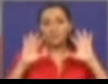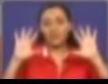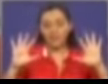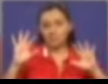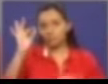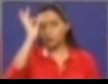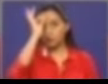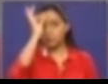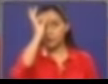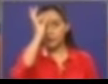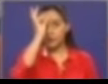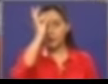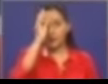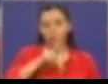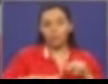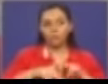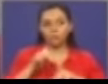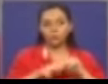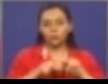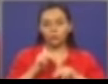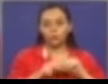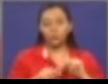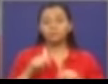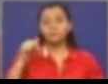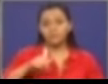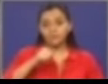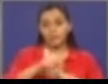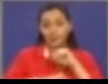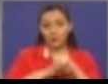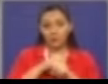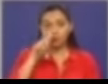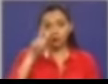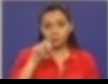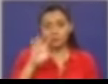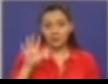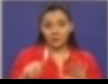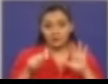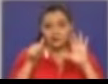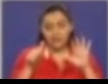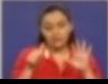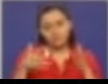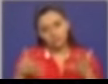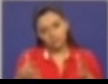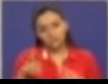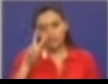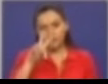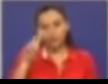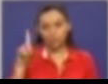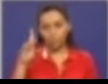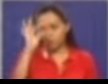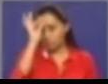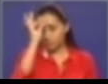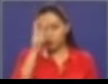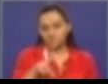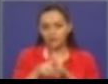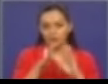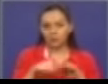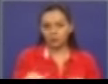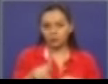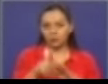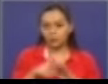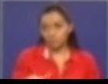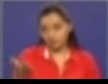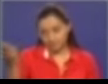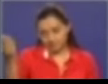están en construcción. Así que para el año 2016, presidente, 21 hospitales que habrá inaugurado usted,